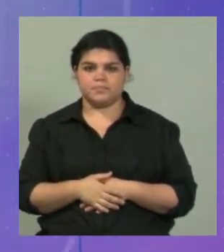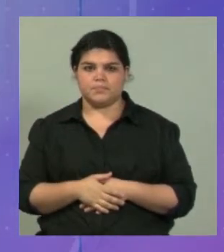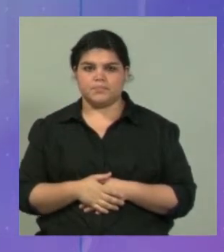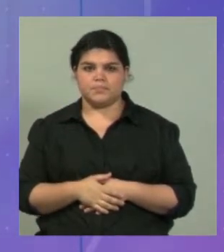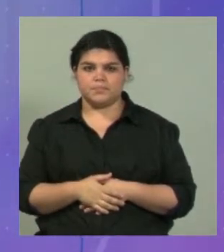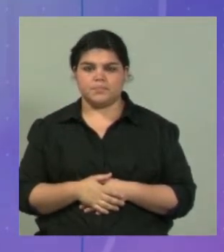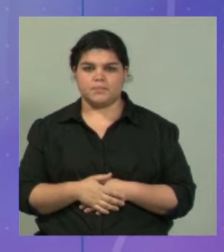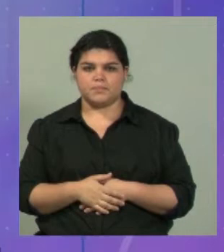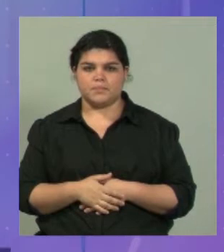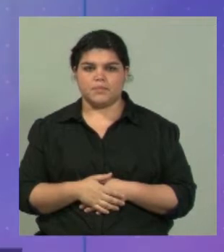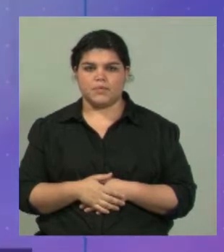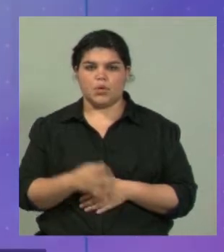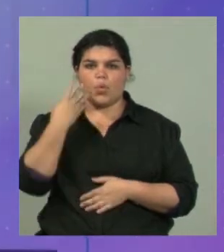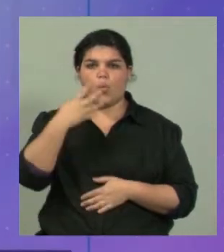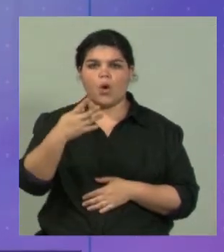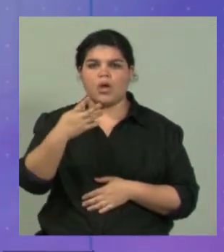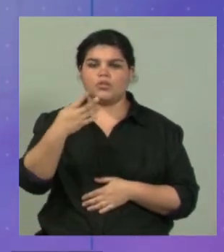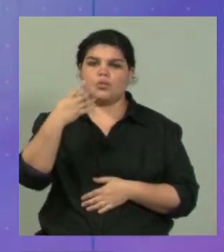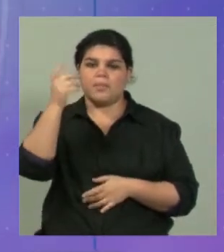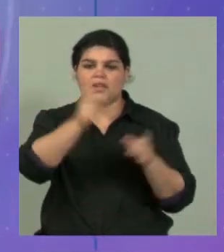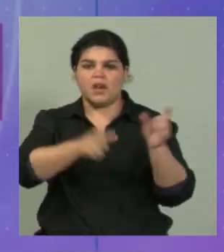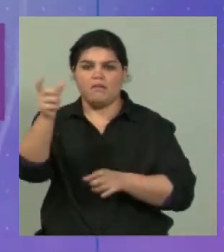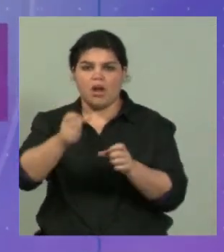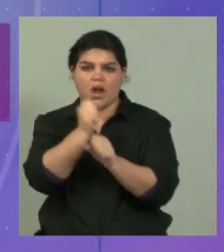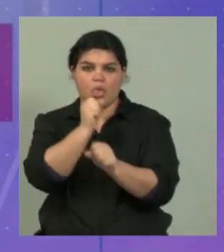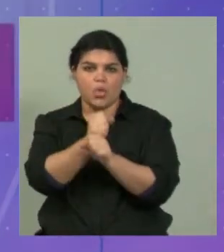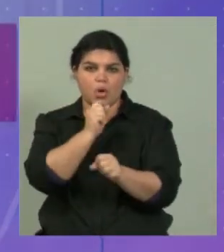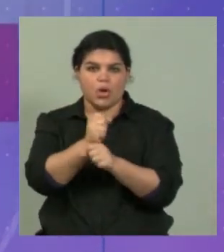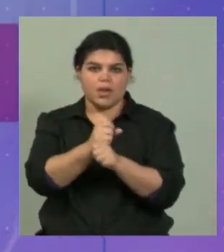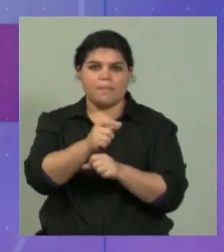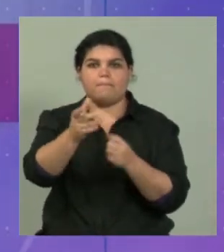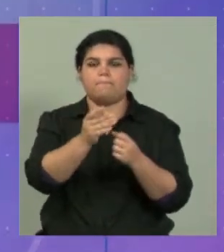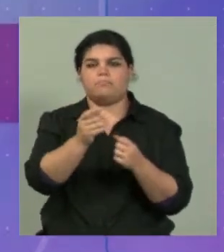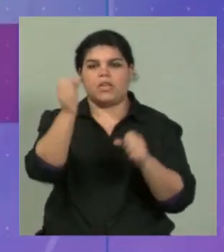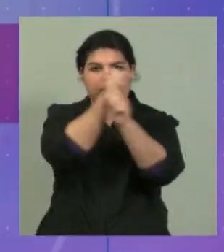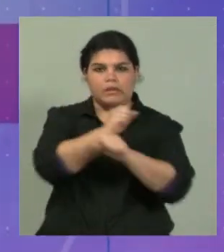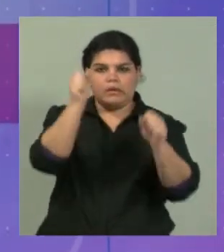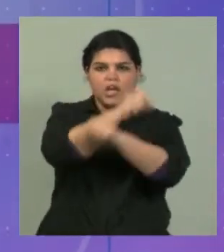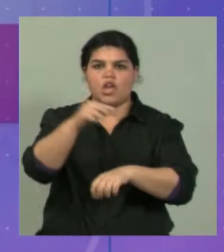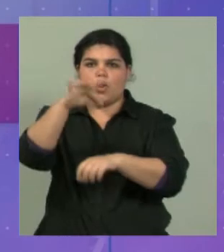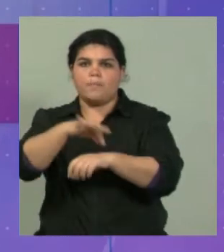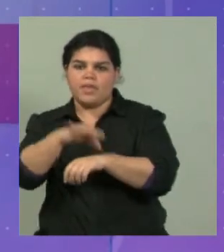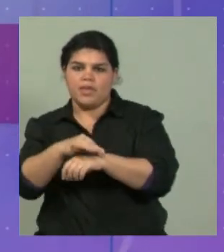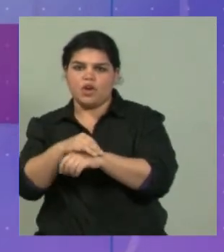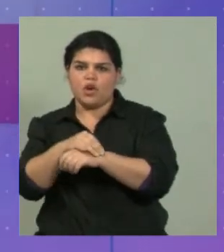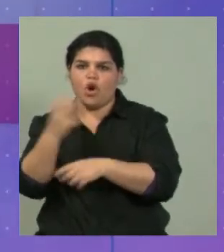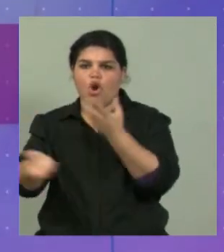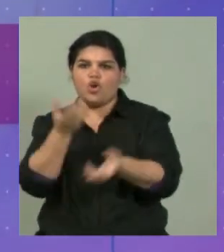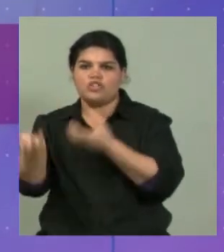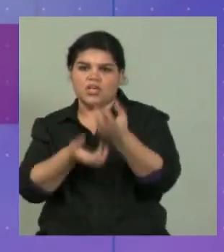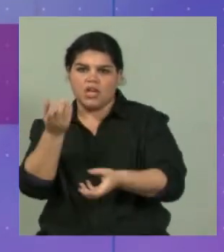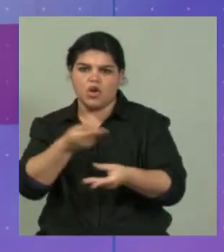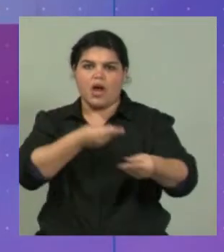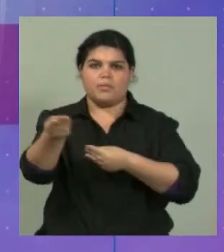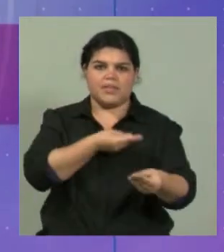Con 4.000 trabajadores en Argentina, que van desde mineros e ingenieros hasta médicos, cocineros y administrativos, somos